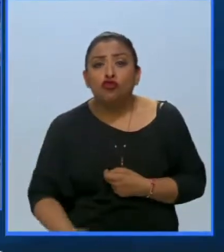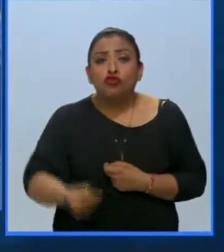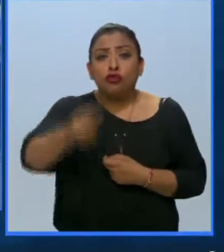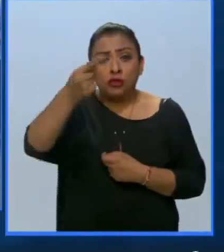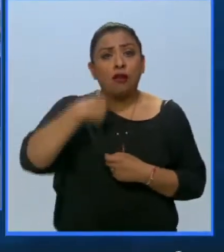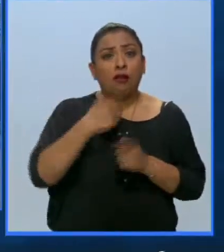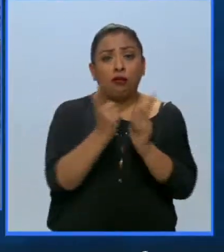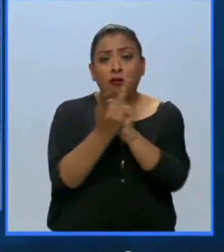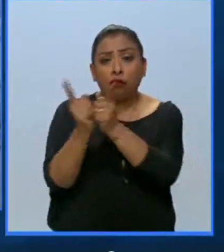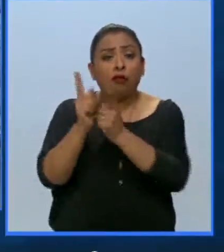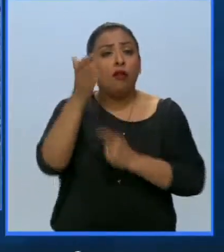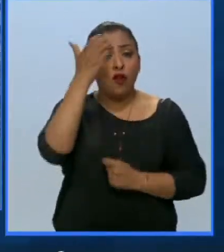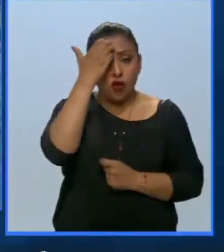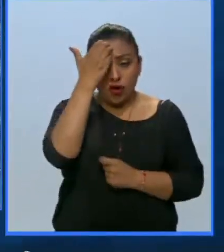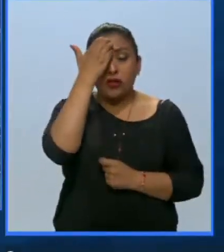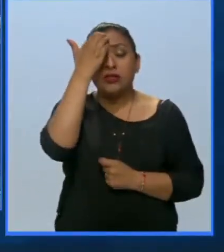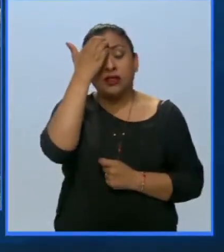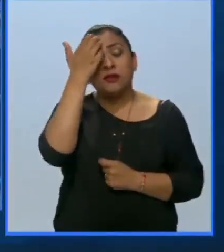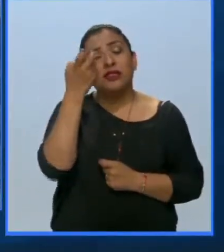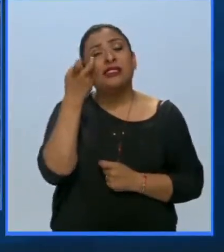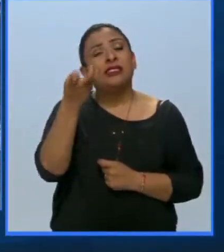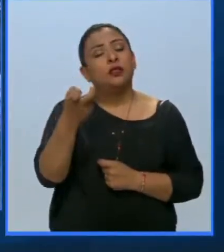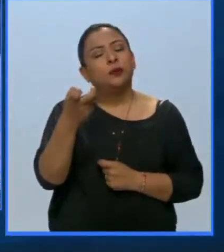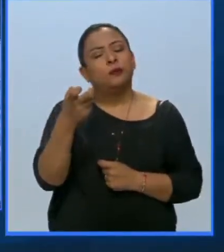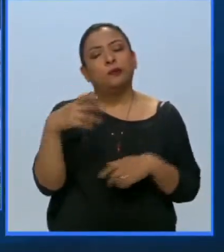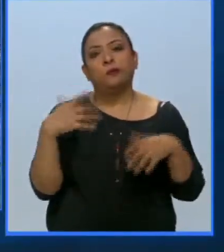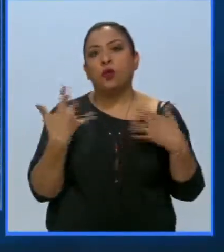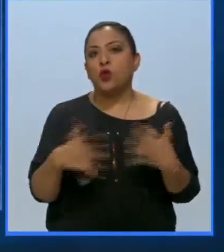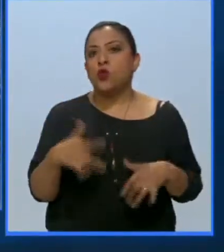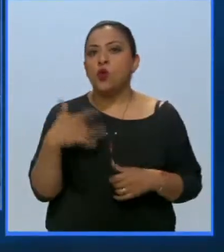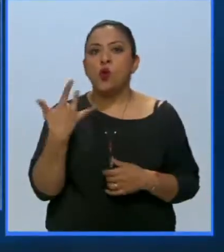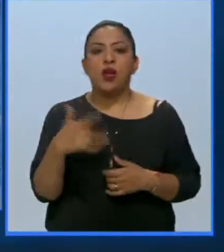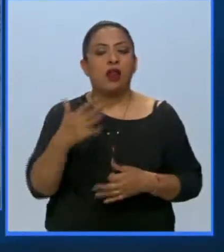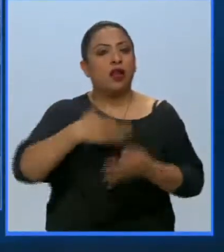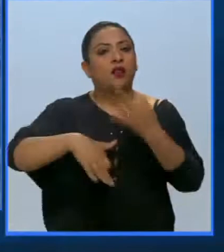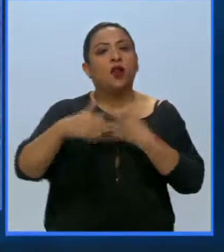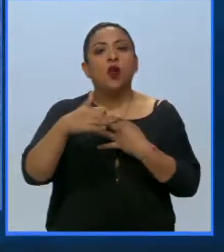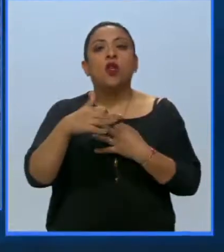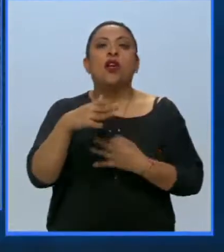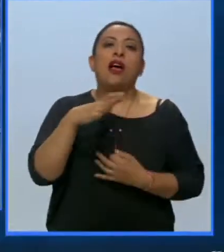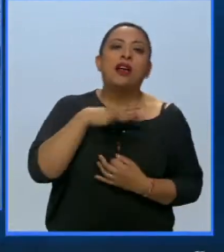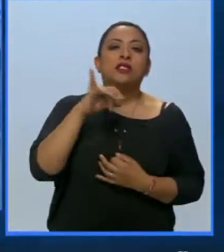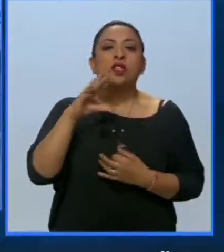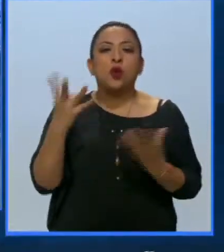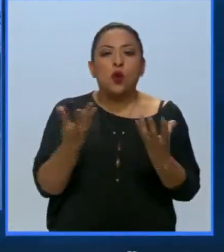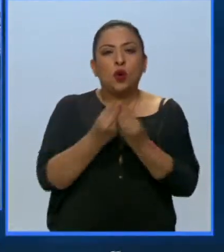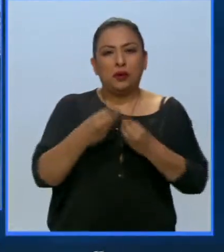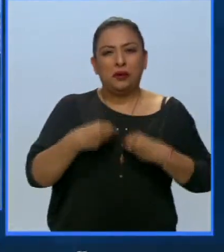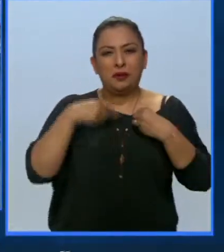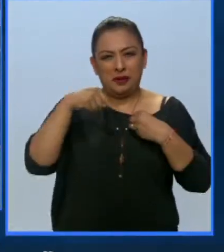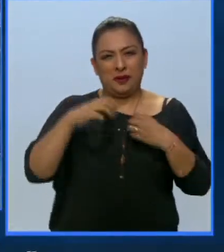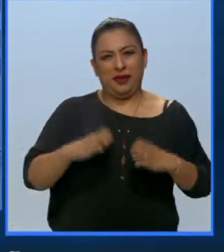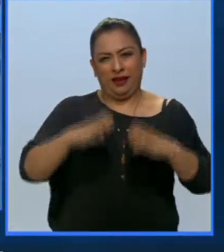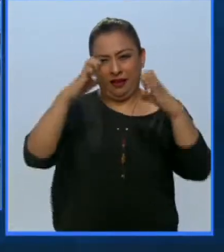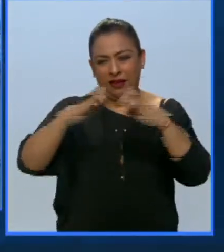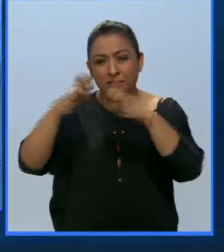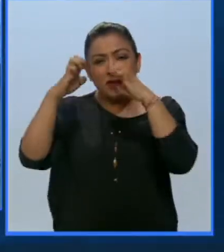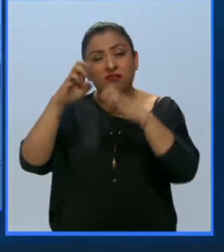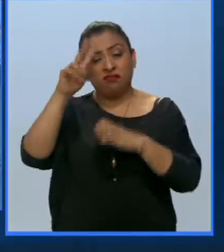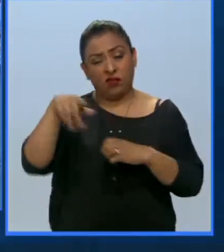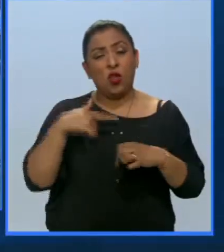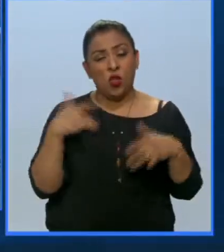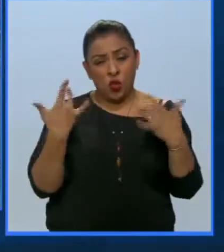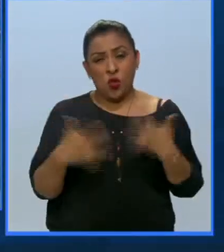todos nos conocemos, entonces es algo que le pegó a todos. Estuvieran o no estuvieran aquí en la unidad, si son de aquí, les pegó, ¿no?